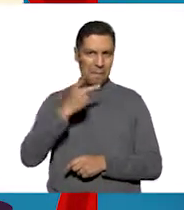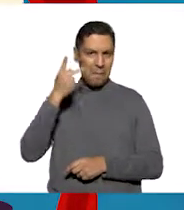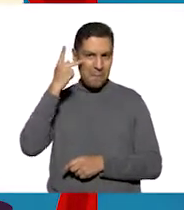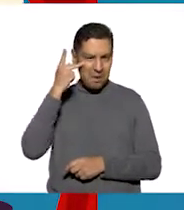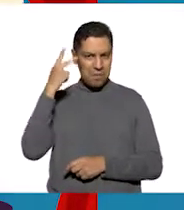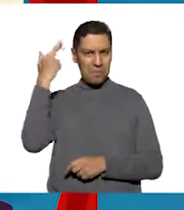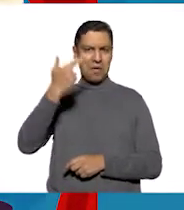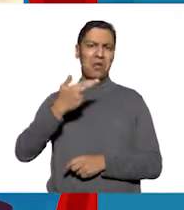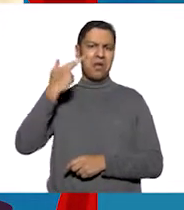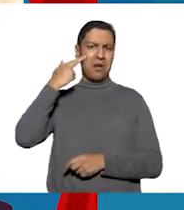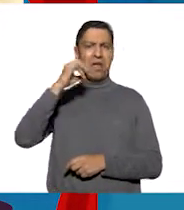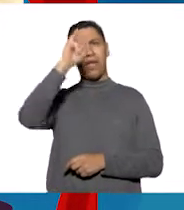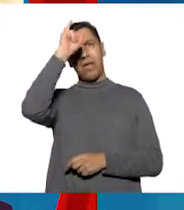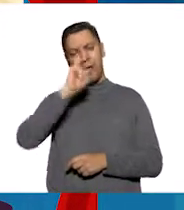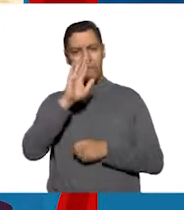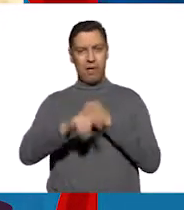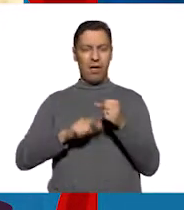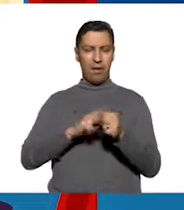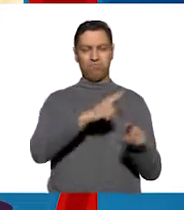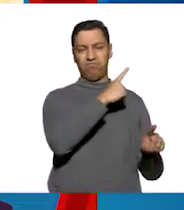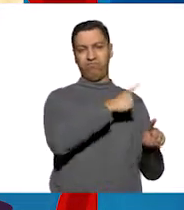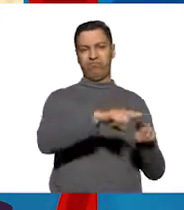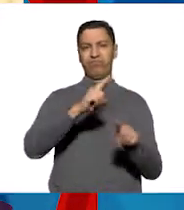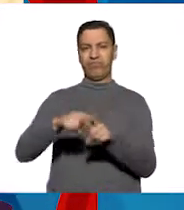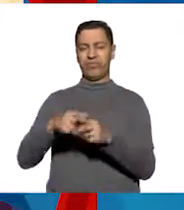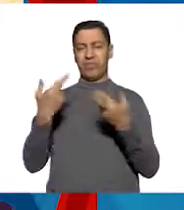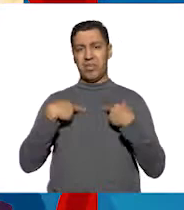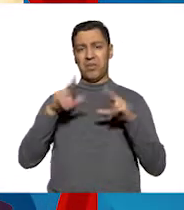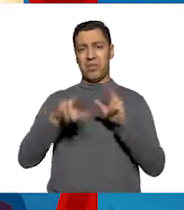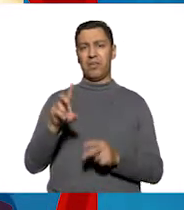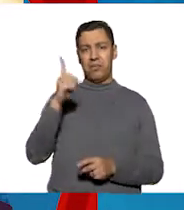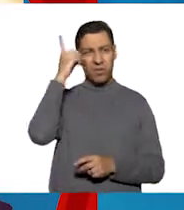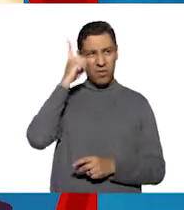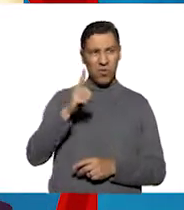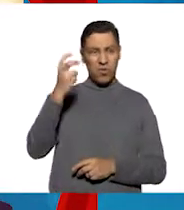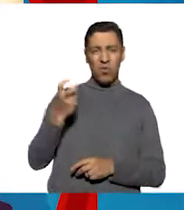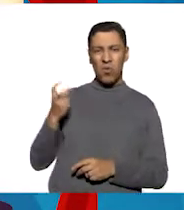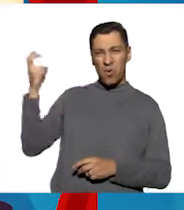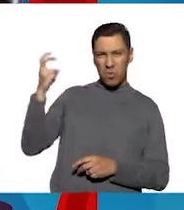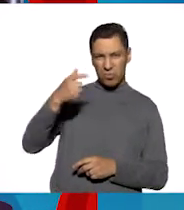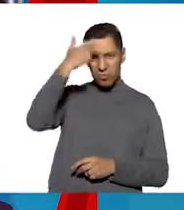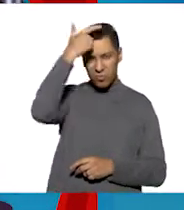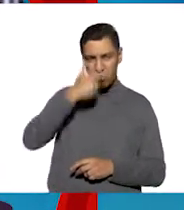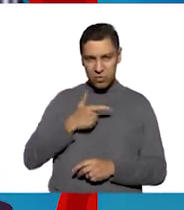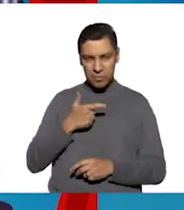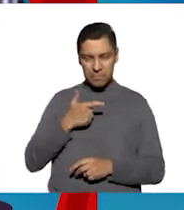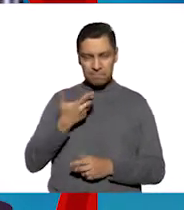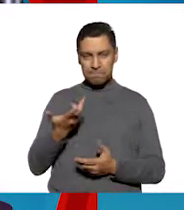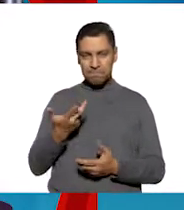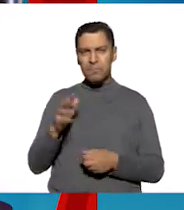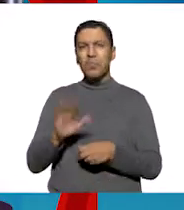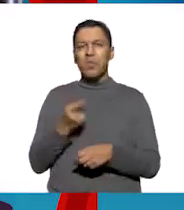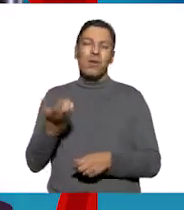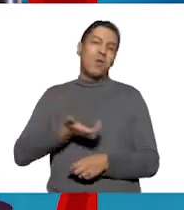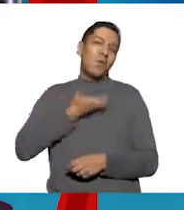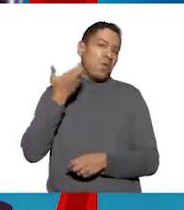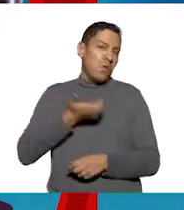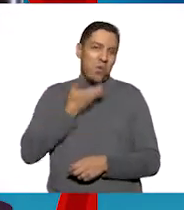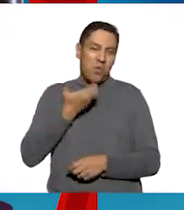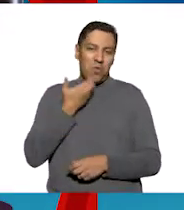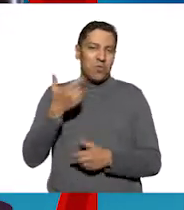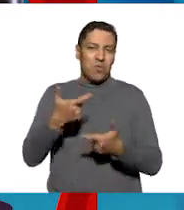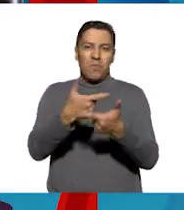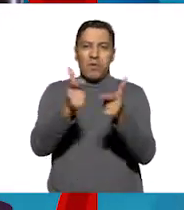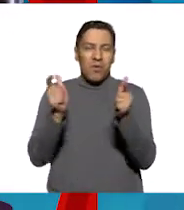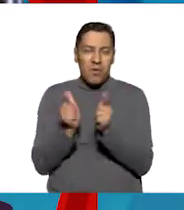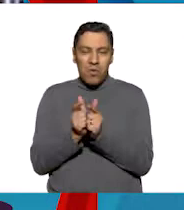animales, representante del dios Tezcatlipoca y un dios de la noche, porque por los hábitos nocturnos del